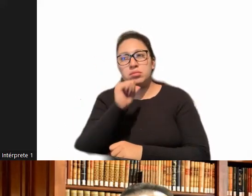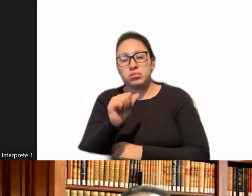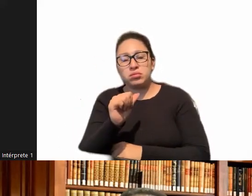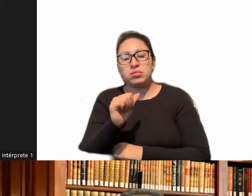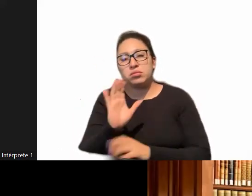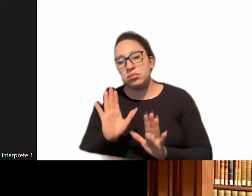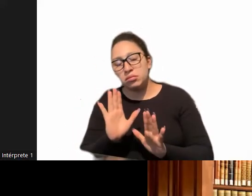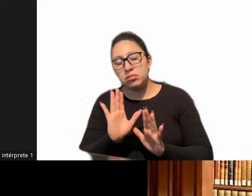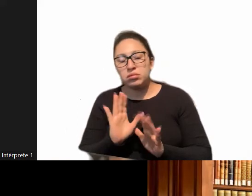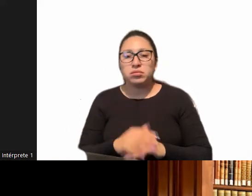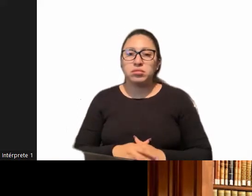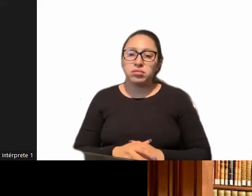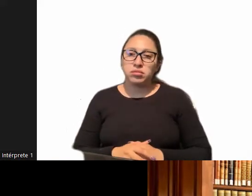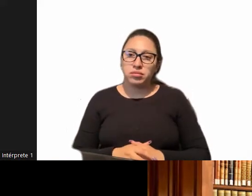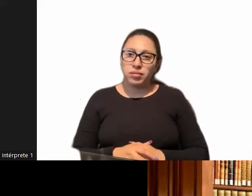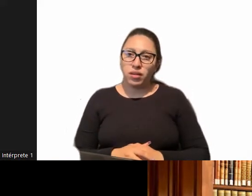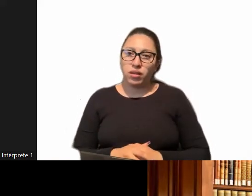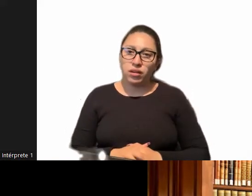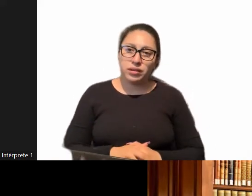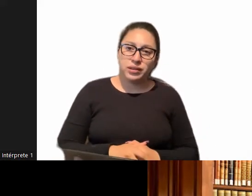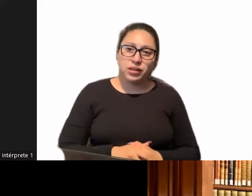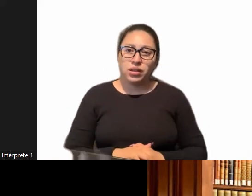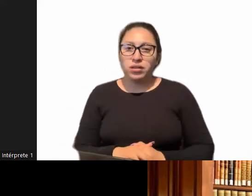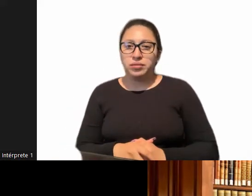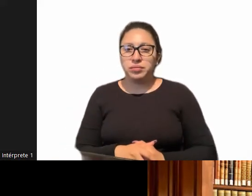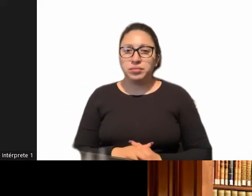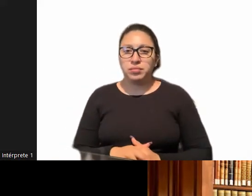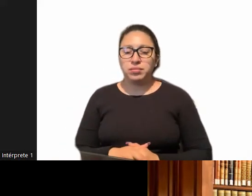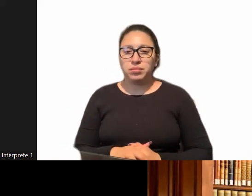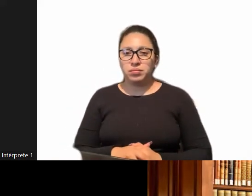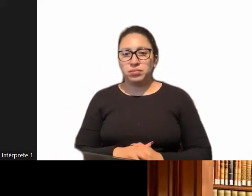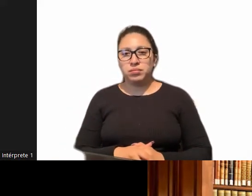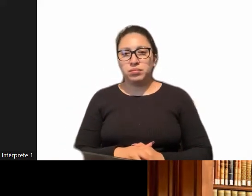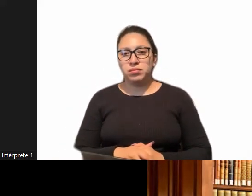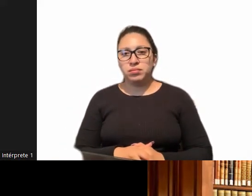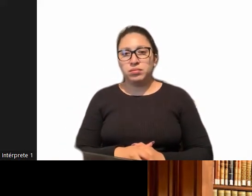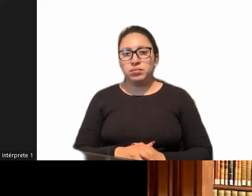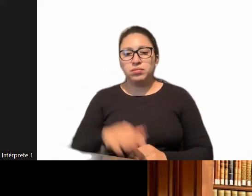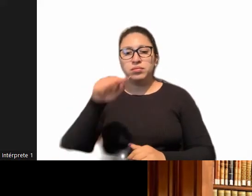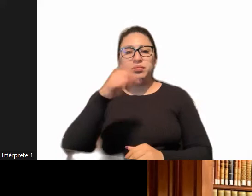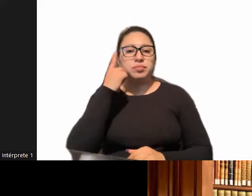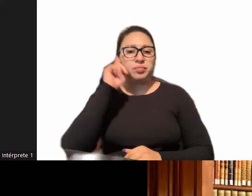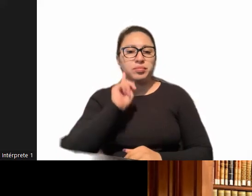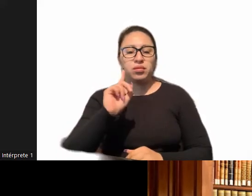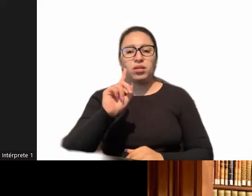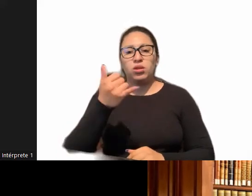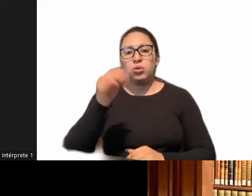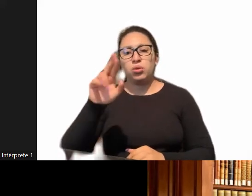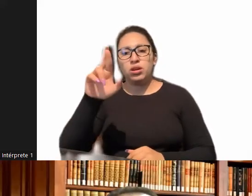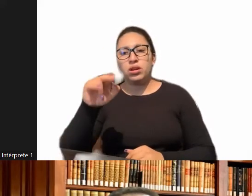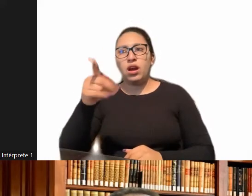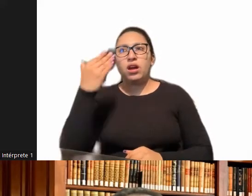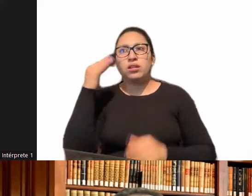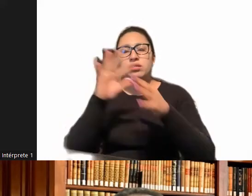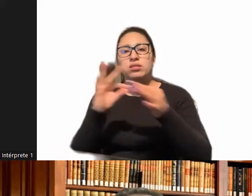todavía, sobre el conocimiento de cuál es el convenio al que refiere la diputada Yuriri. Ojalá que me pudiera decir